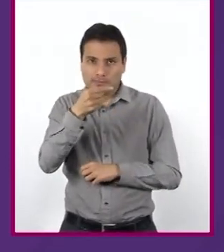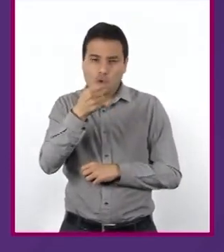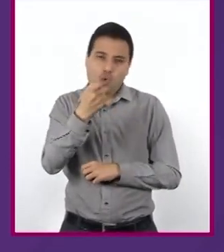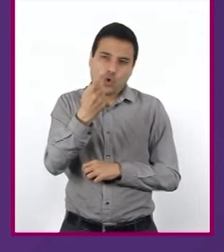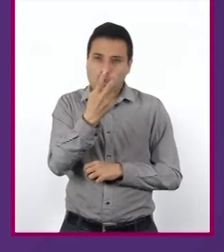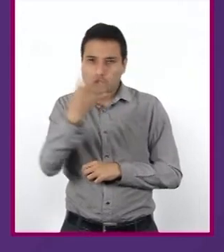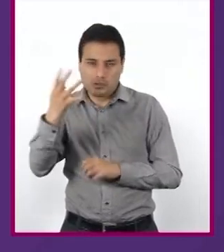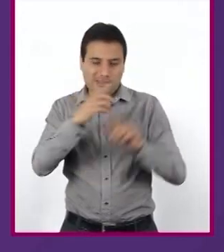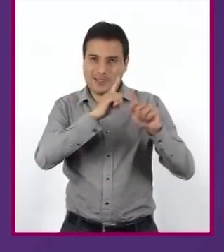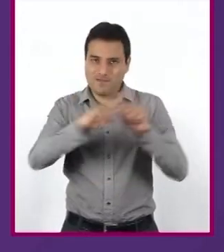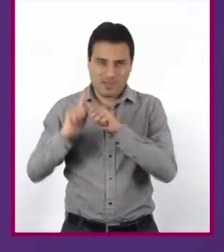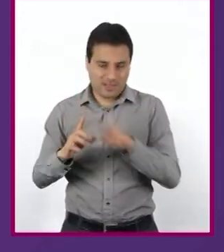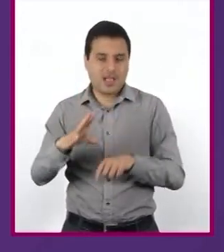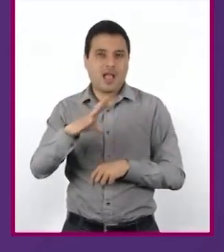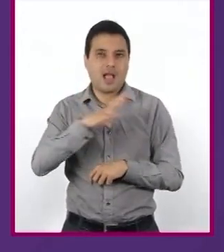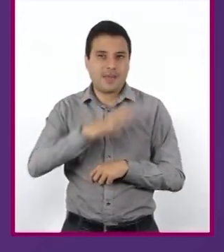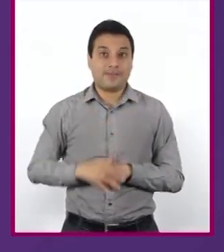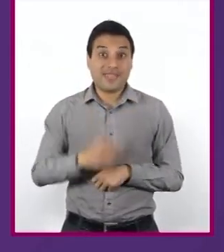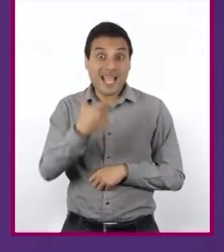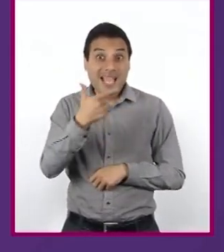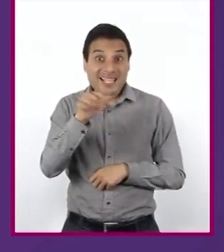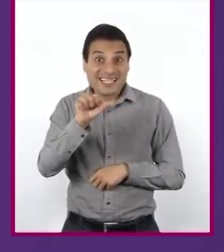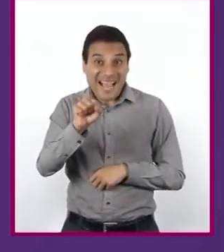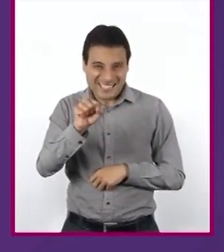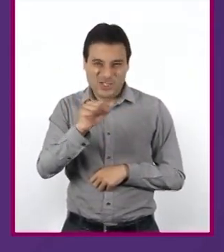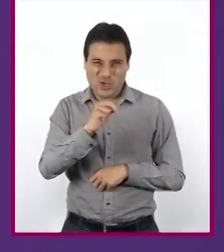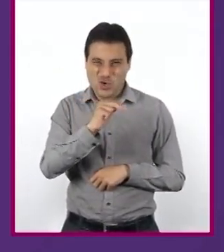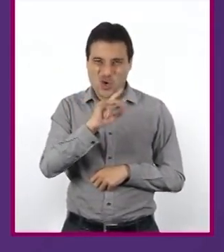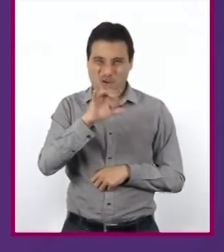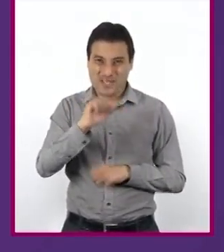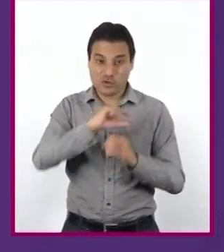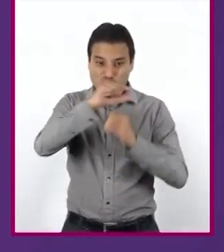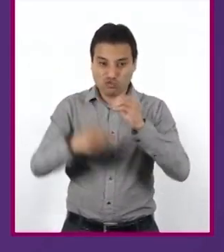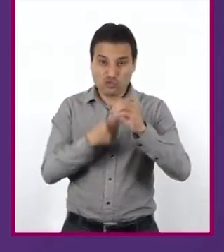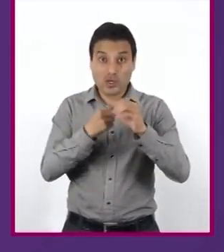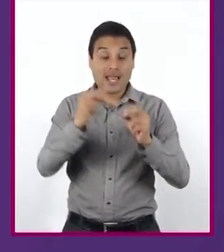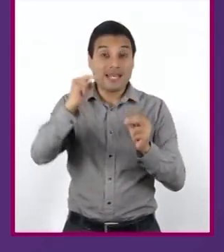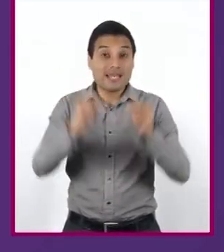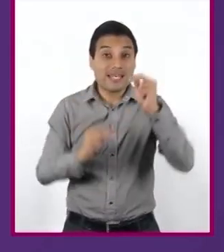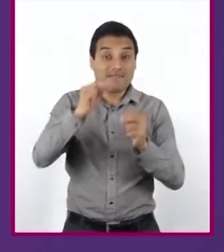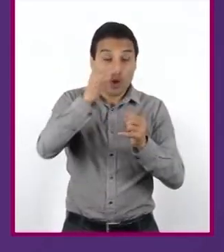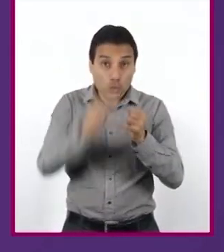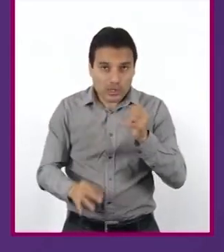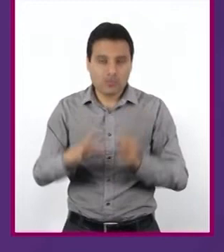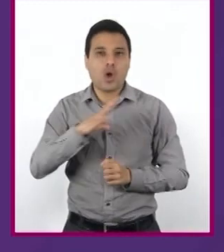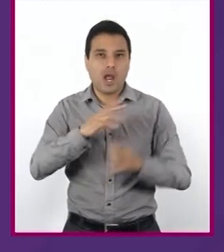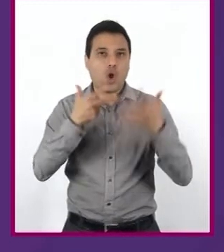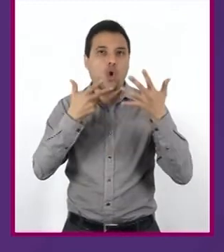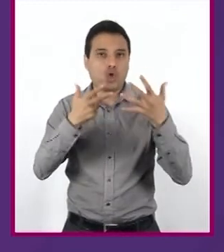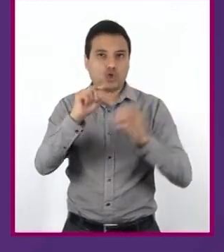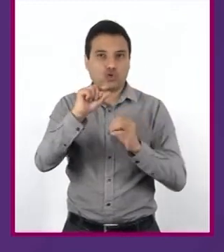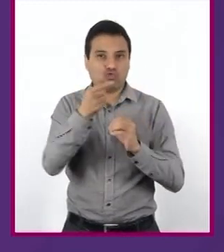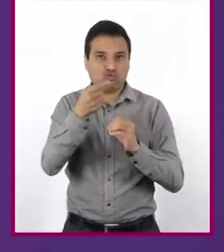externos. Los gases nobles tienen completo su último nivel con 8 electrones,